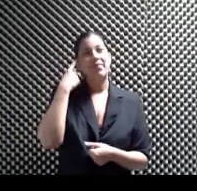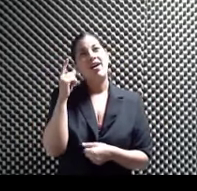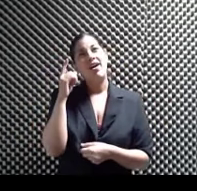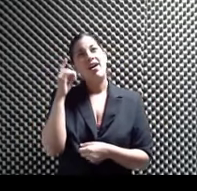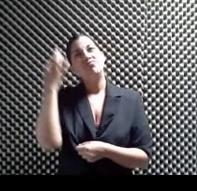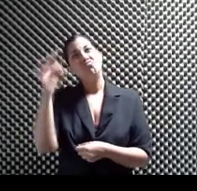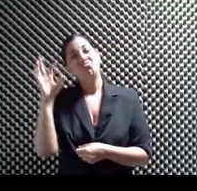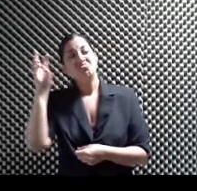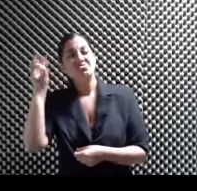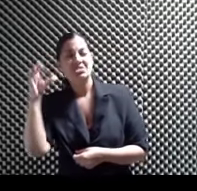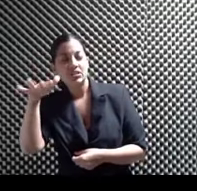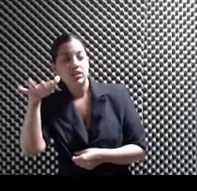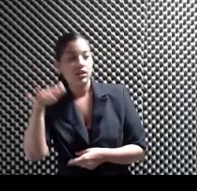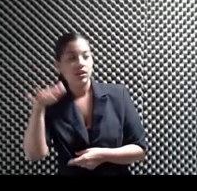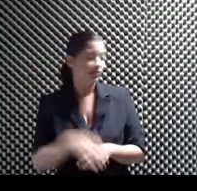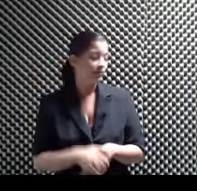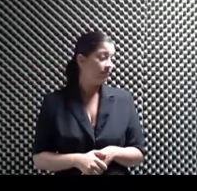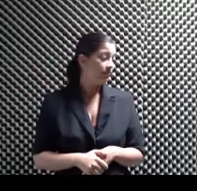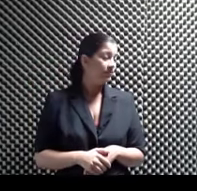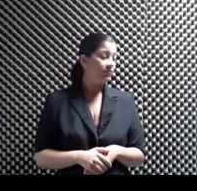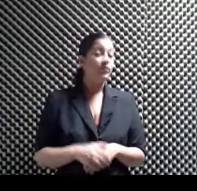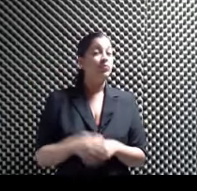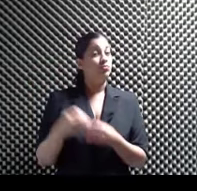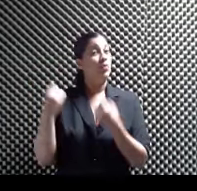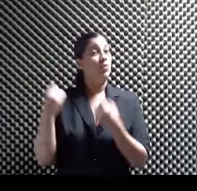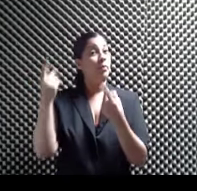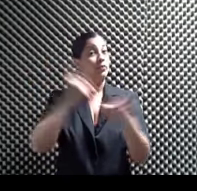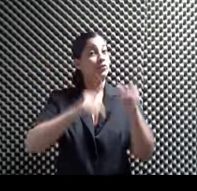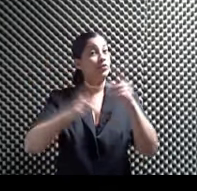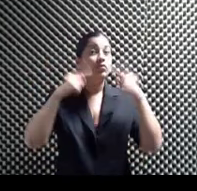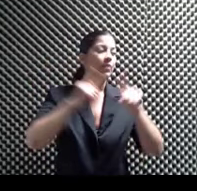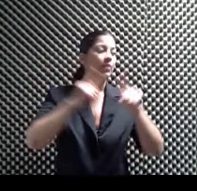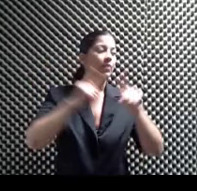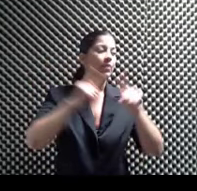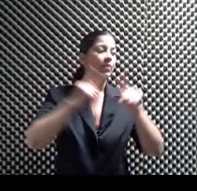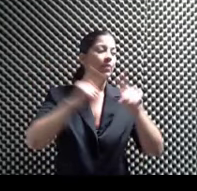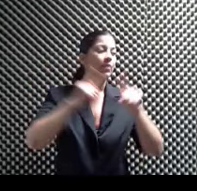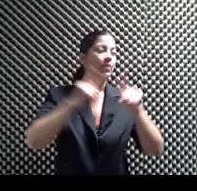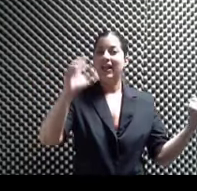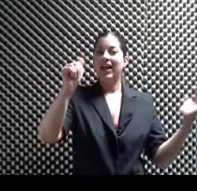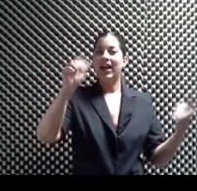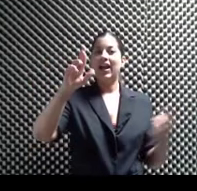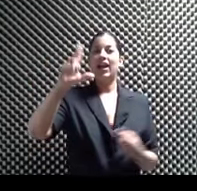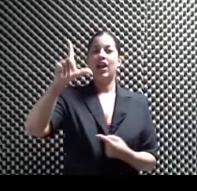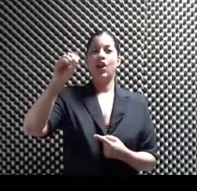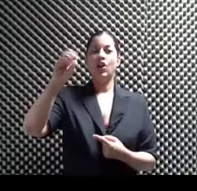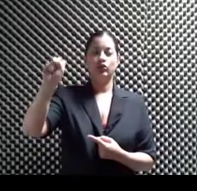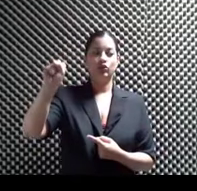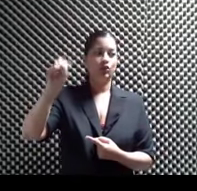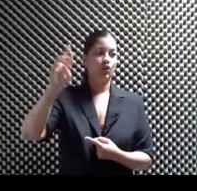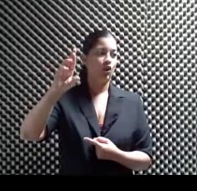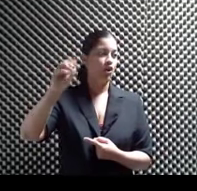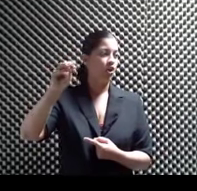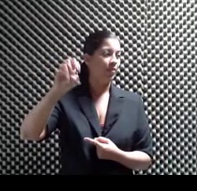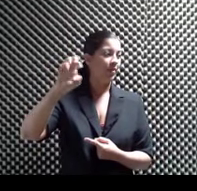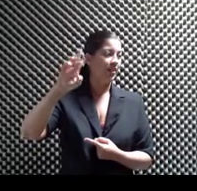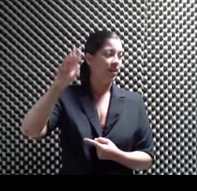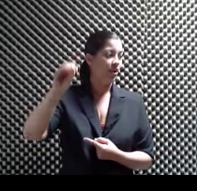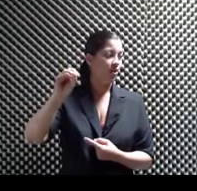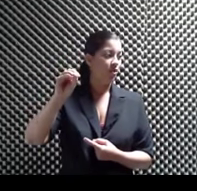figuras Pero hay una emblemática Aquí tienen a Carlos Romero Barceló Y a Lucecita Benítez Una sola en una misma foto